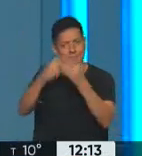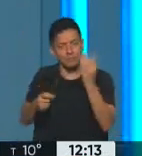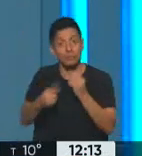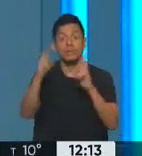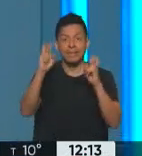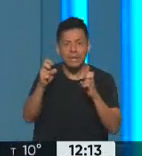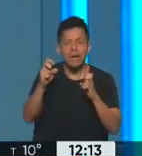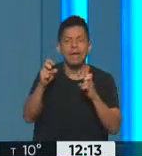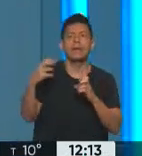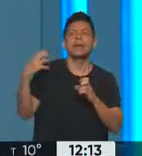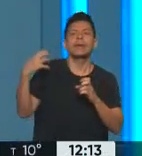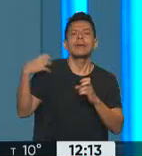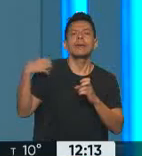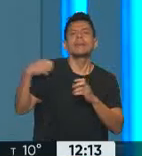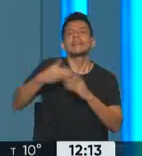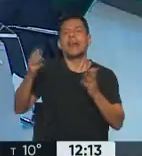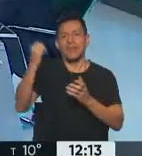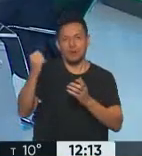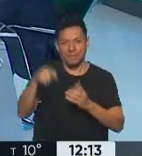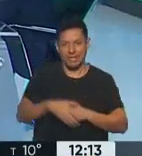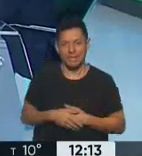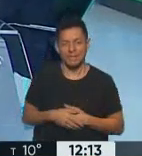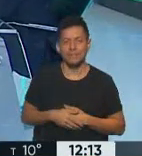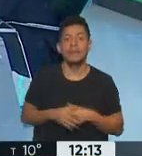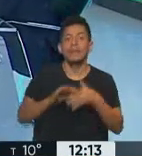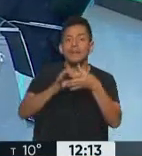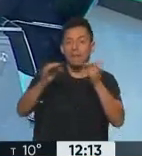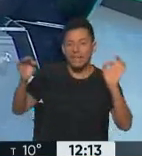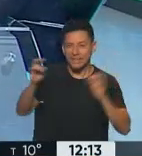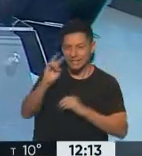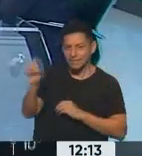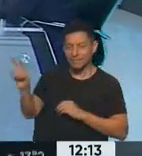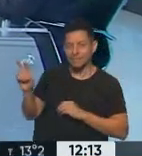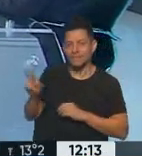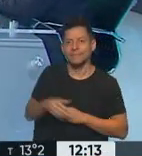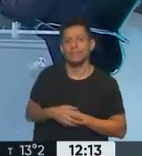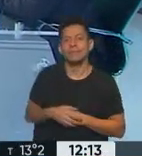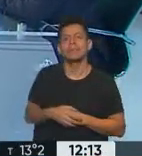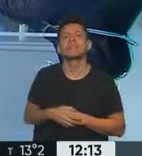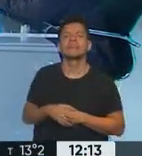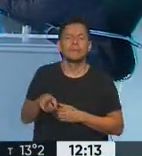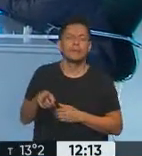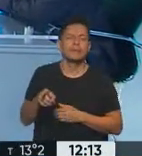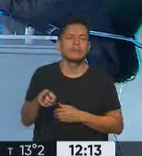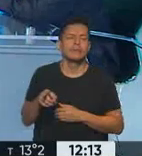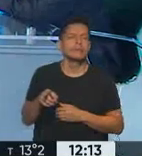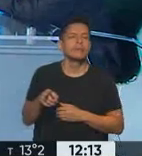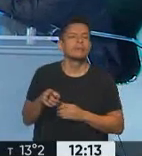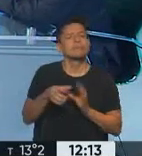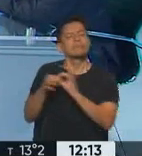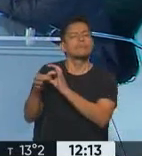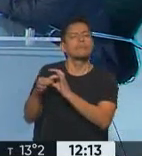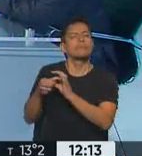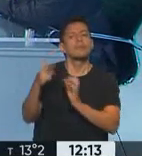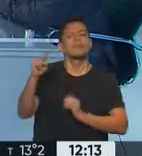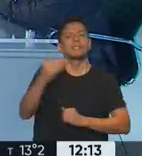lo macro de la economía. Compartimos la frase que dijo Guzmán y la explicamos. Y están relacionados además con el discurso de la vicepresidenta